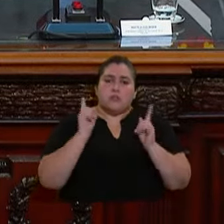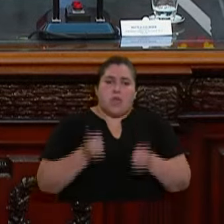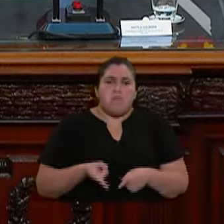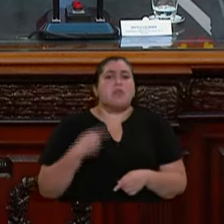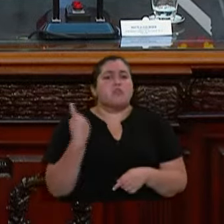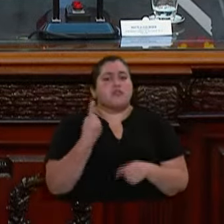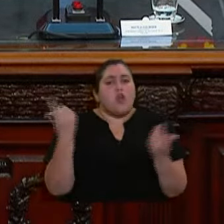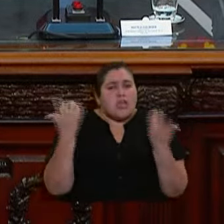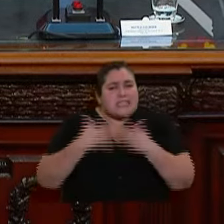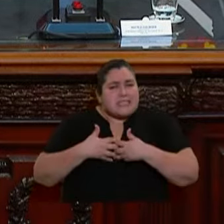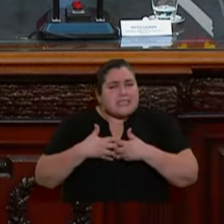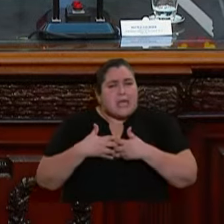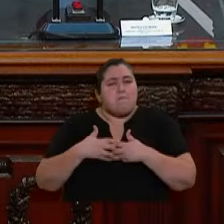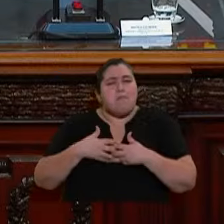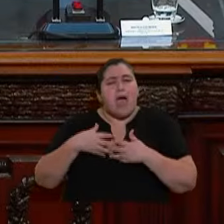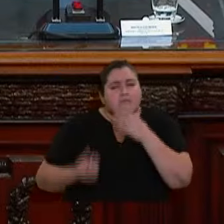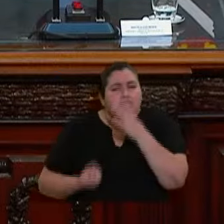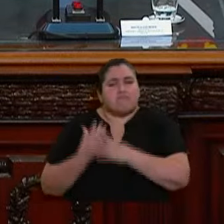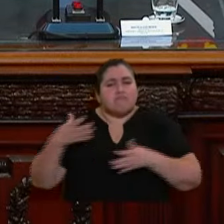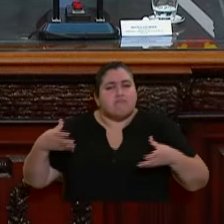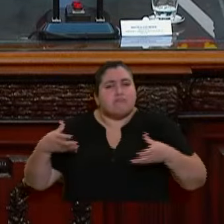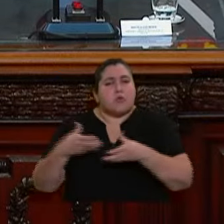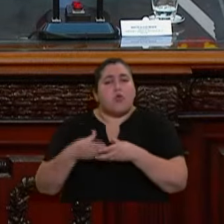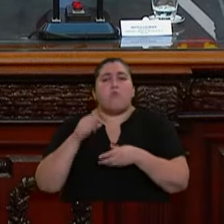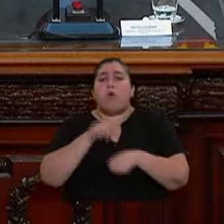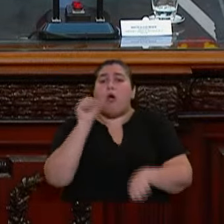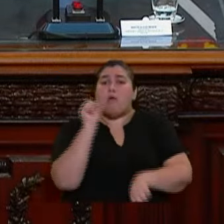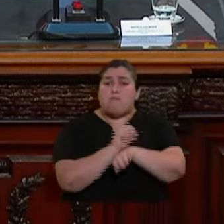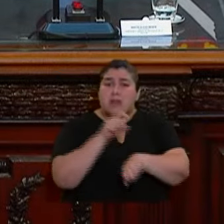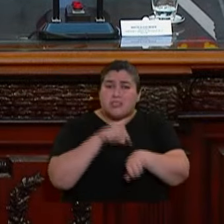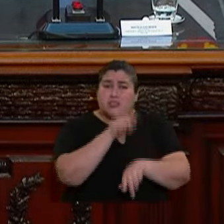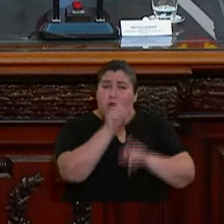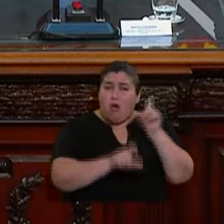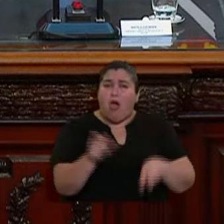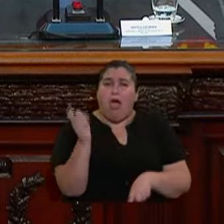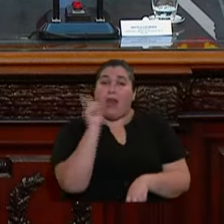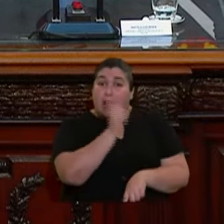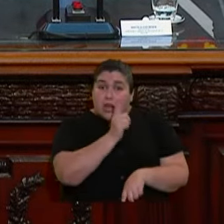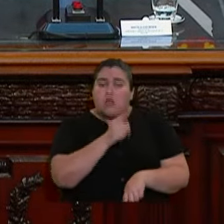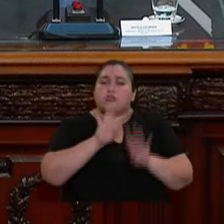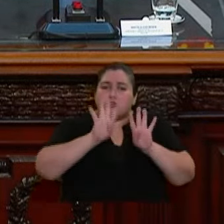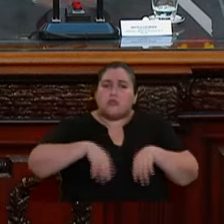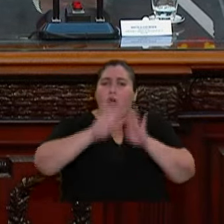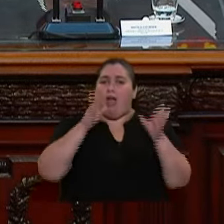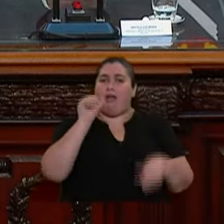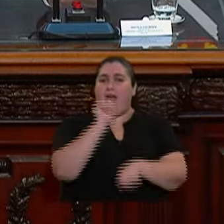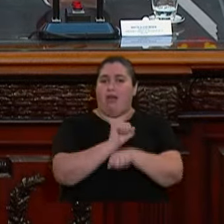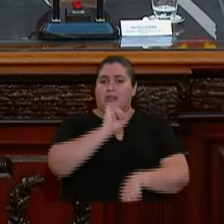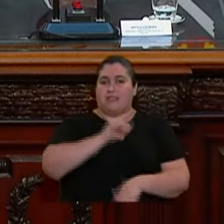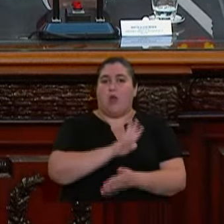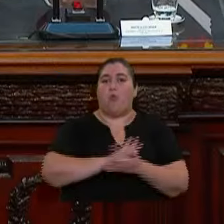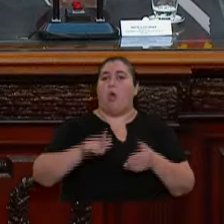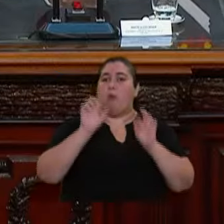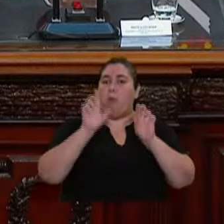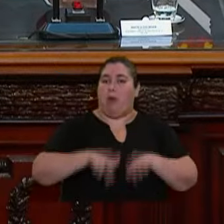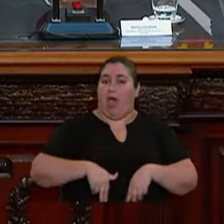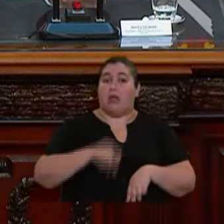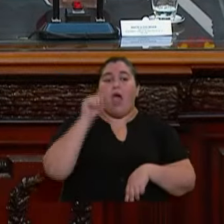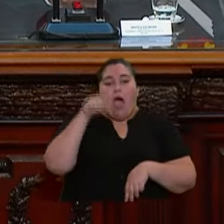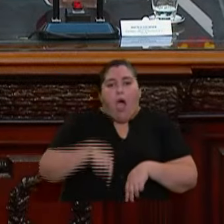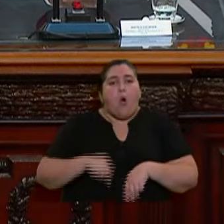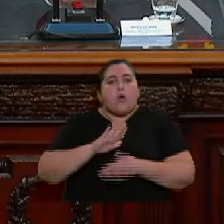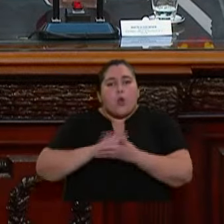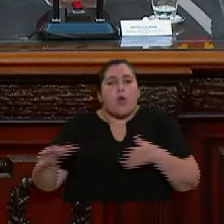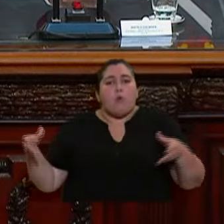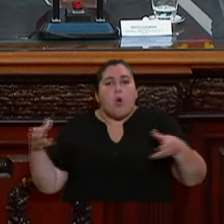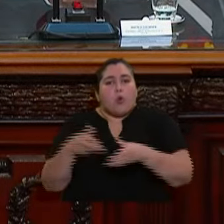creamos un sistema de gestión especial para presos de alto riesgo de nuestro sistema penitenciario. De ahora en más, estarán controlados por un grupo